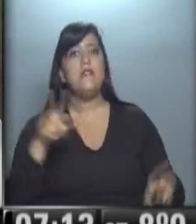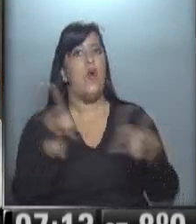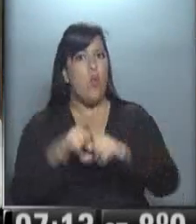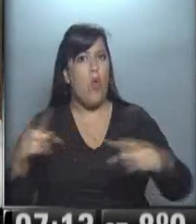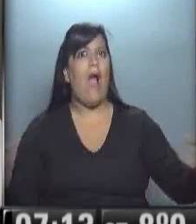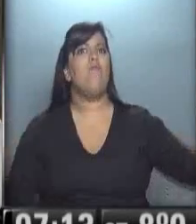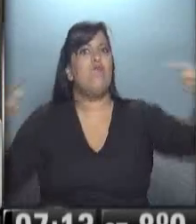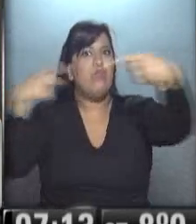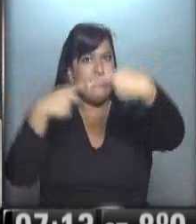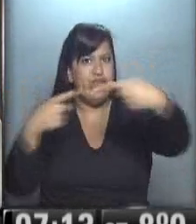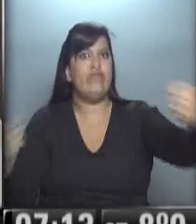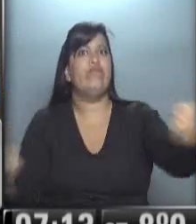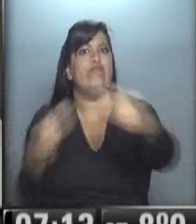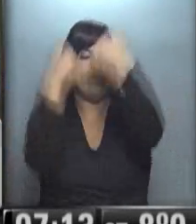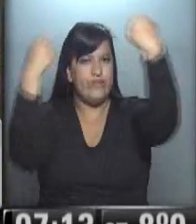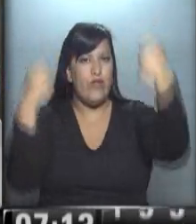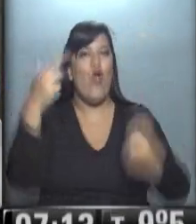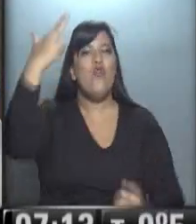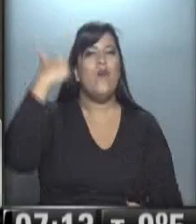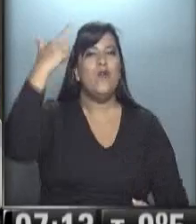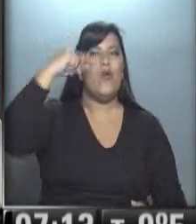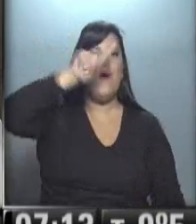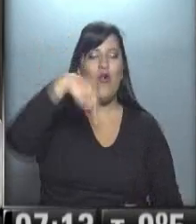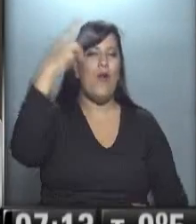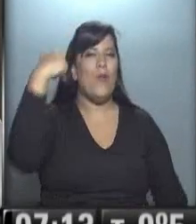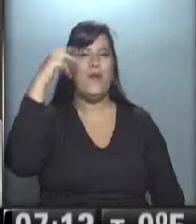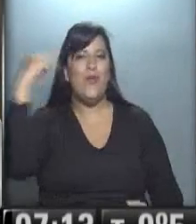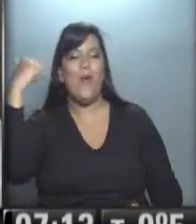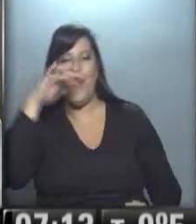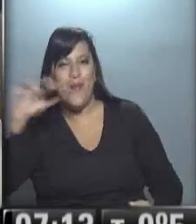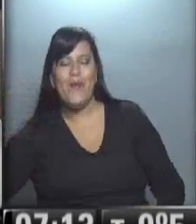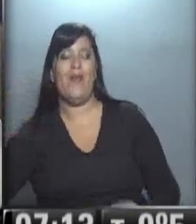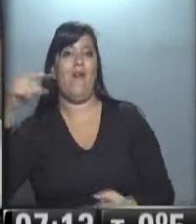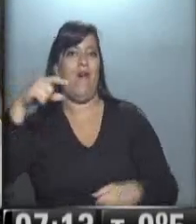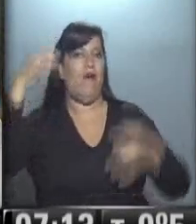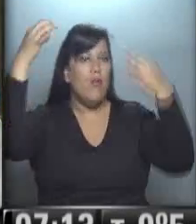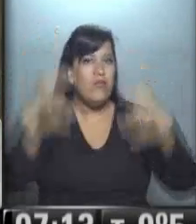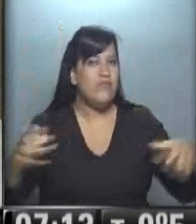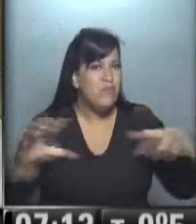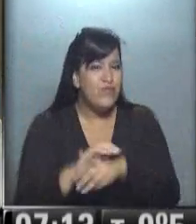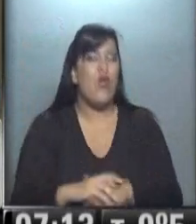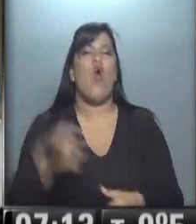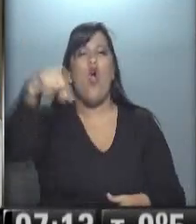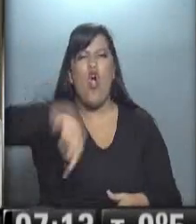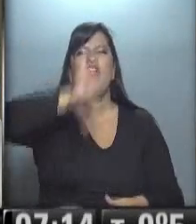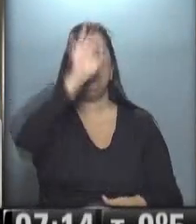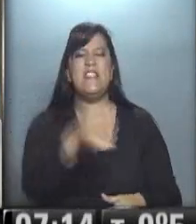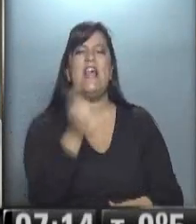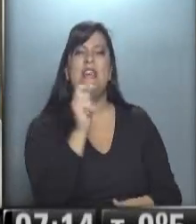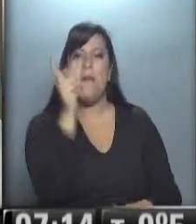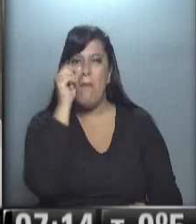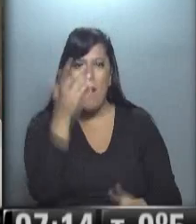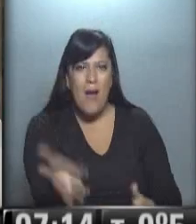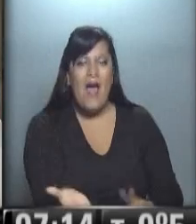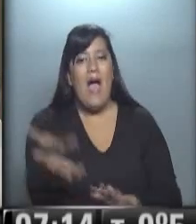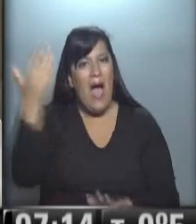la mía, surge este 99.99, etcétera, etcétera. Pero hoy sé quién es el papá y ha sido compañero de